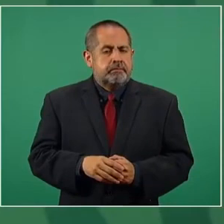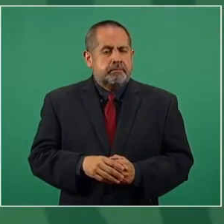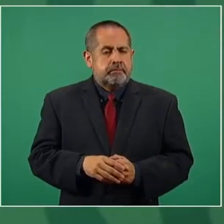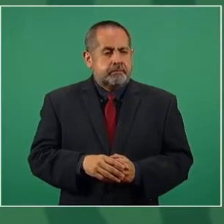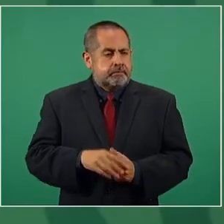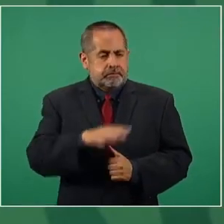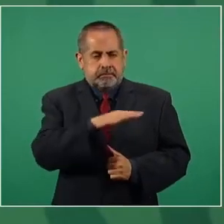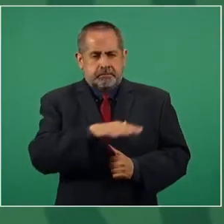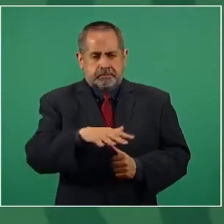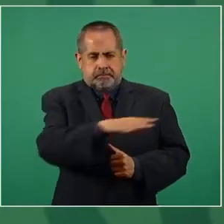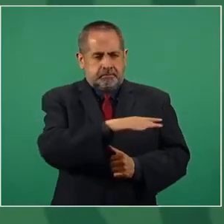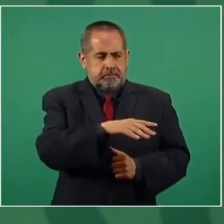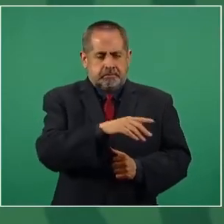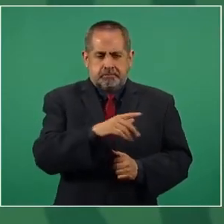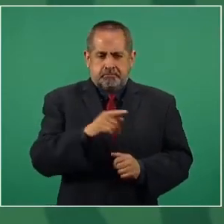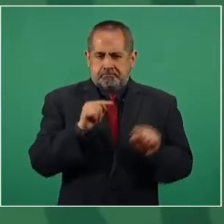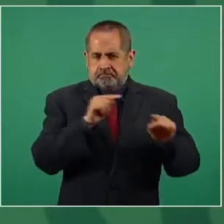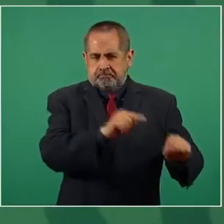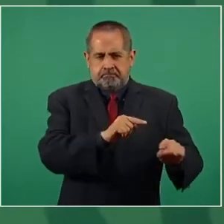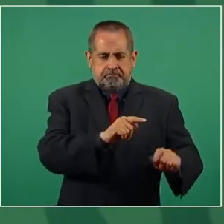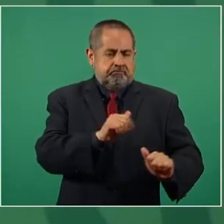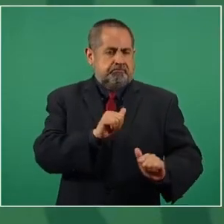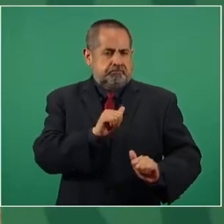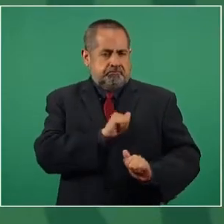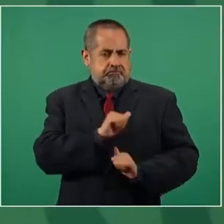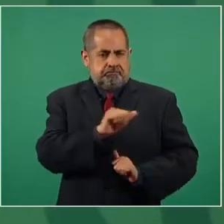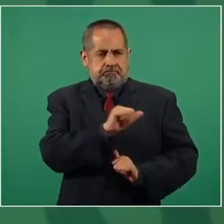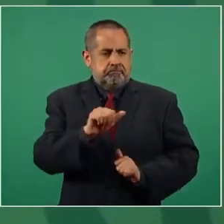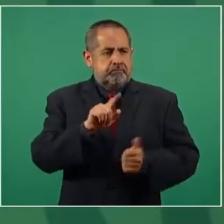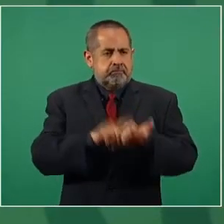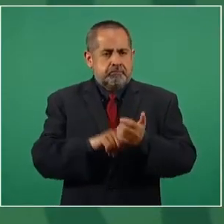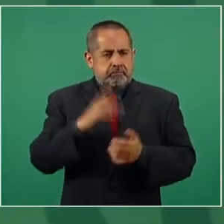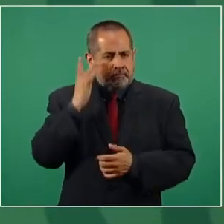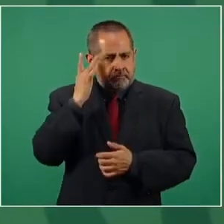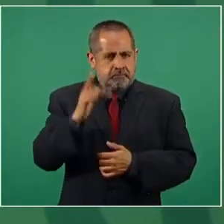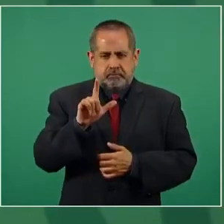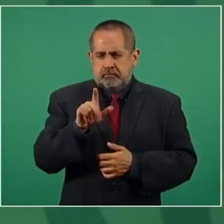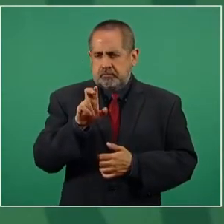la zona militar de Santa Lucía.